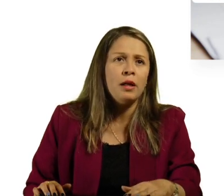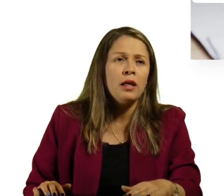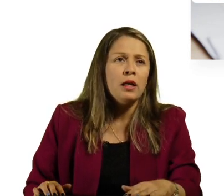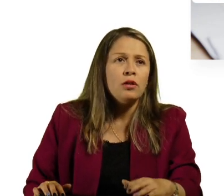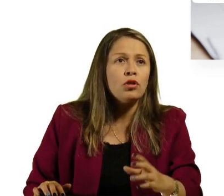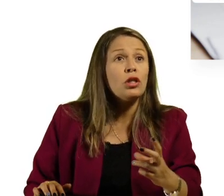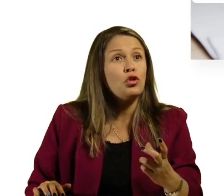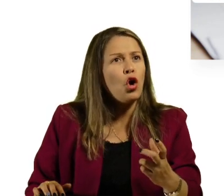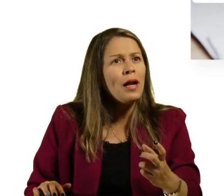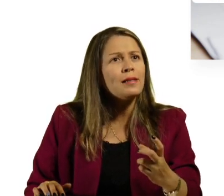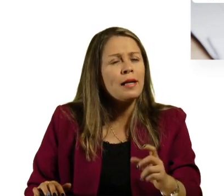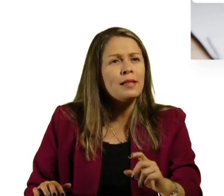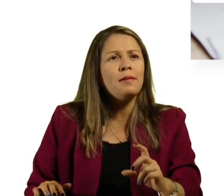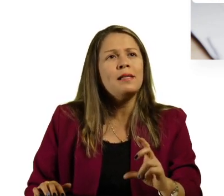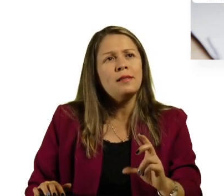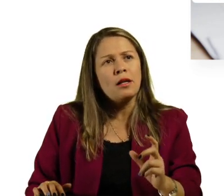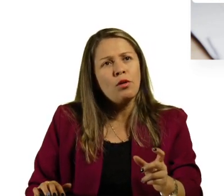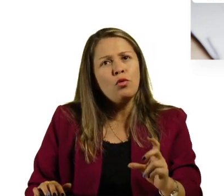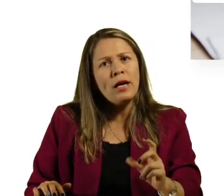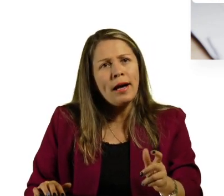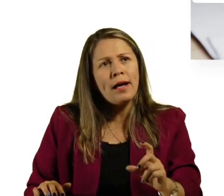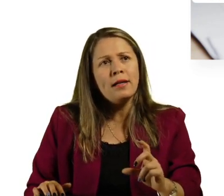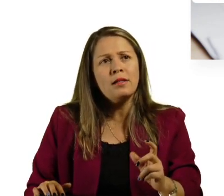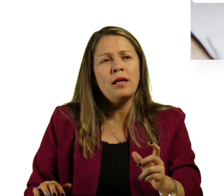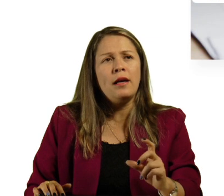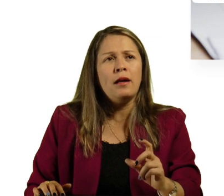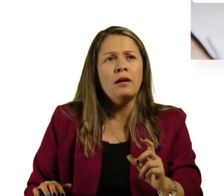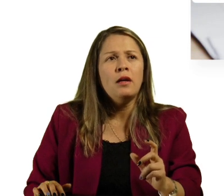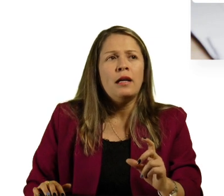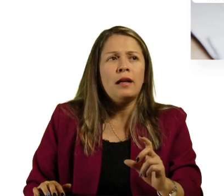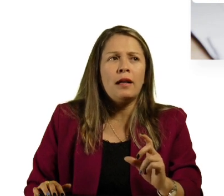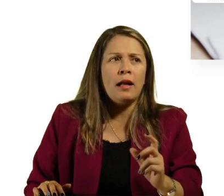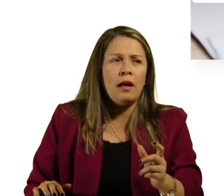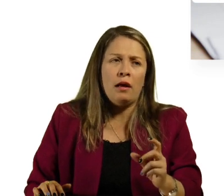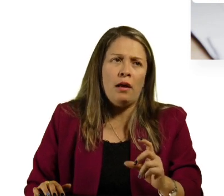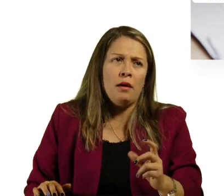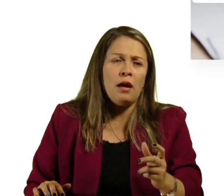vender. Entonces, todas las áreas deben estar comunicadas y